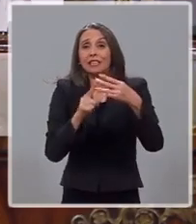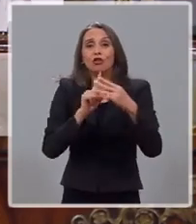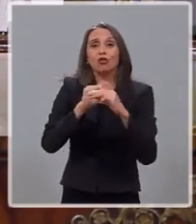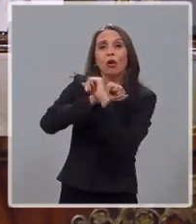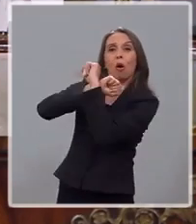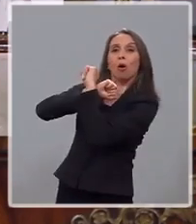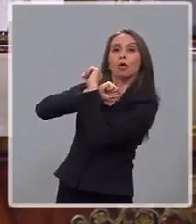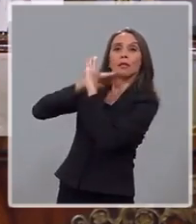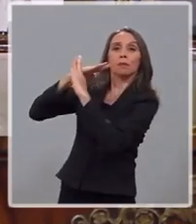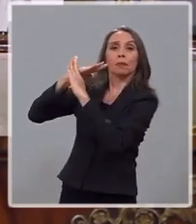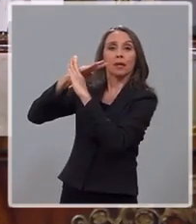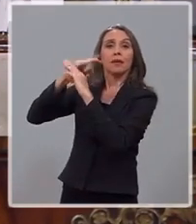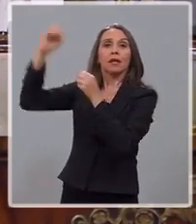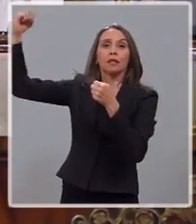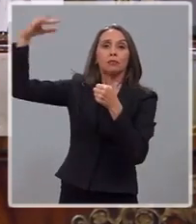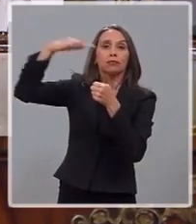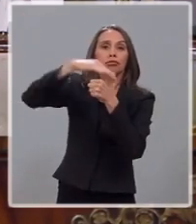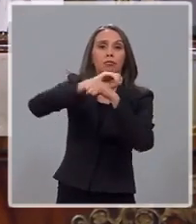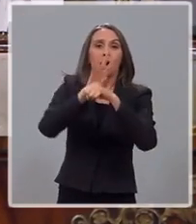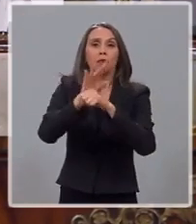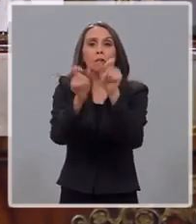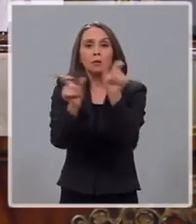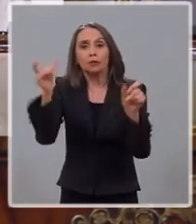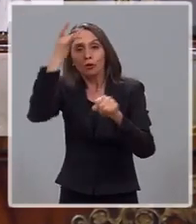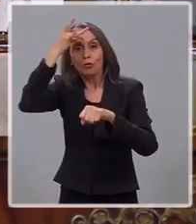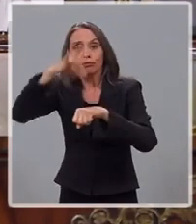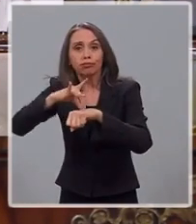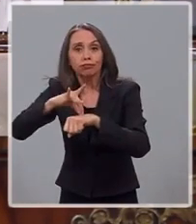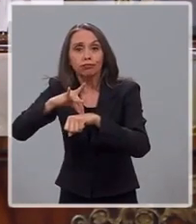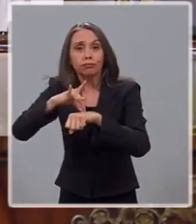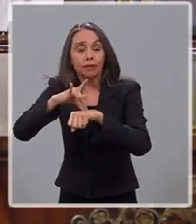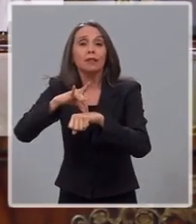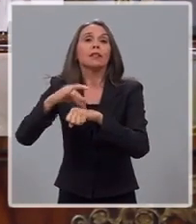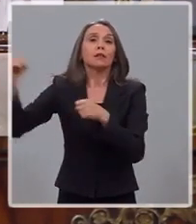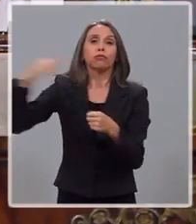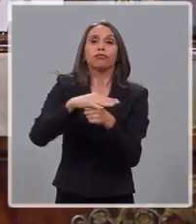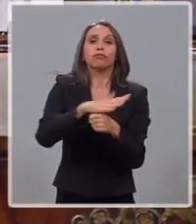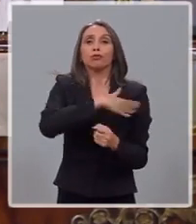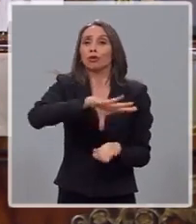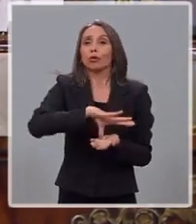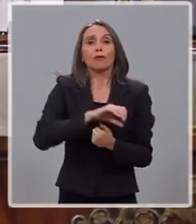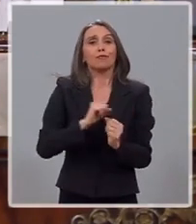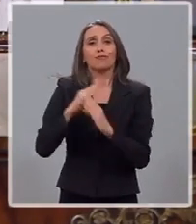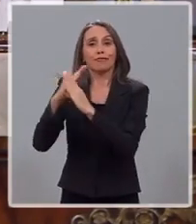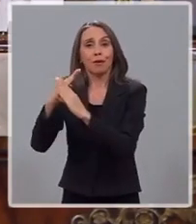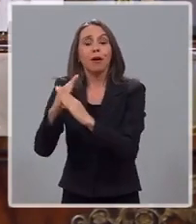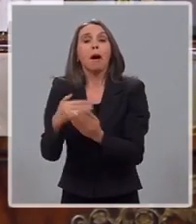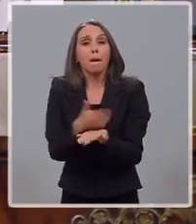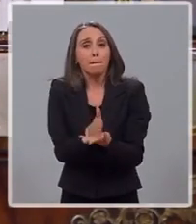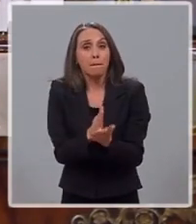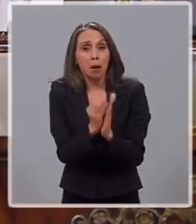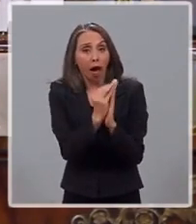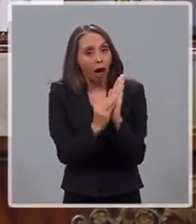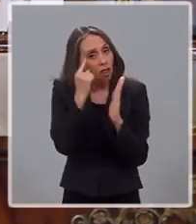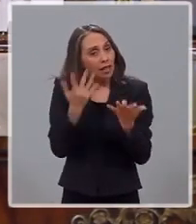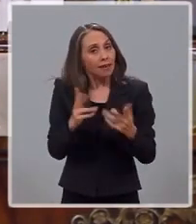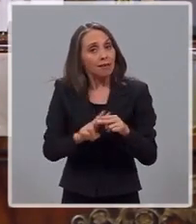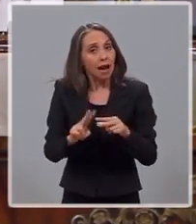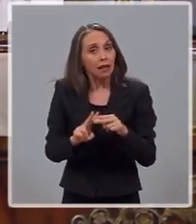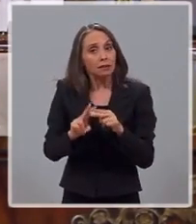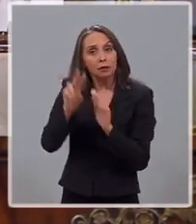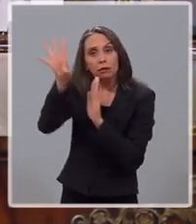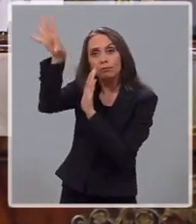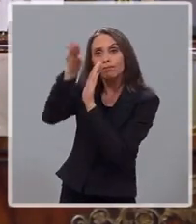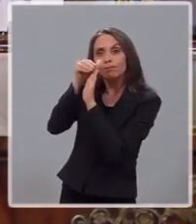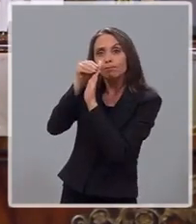que esta pandemia y esta crisis humanitaria llegara a nuestro país nuestro plan de acción se ha basado en los conocimientos